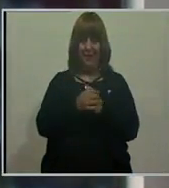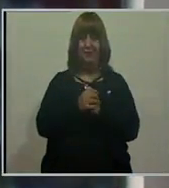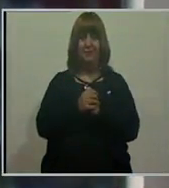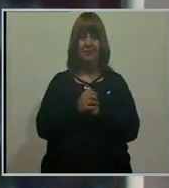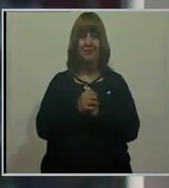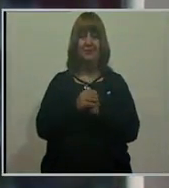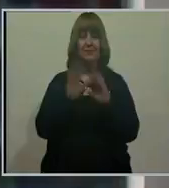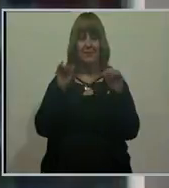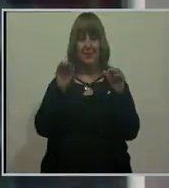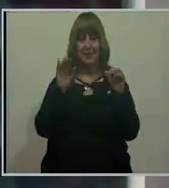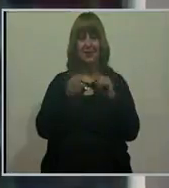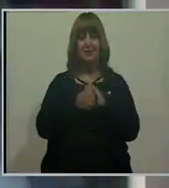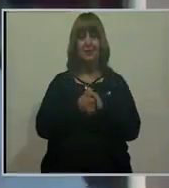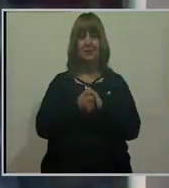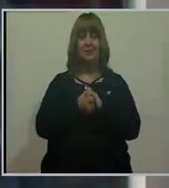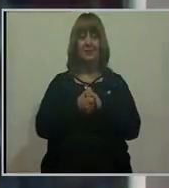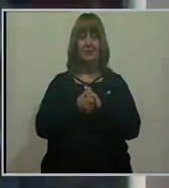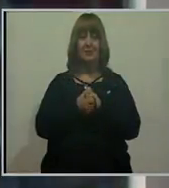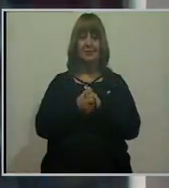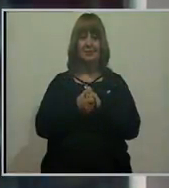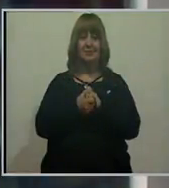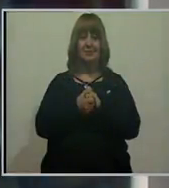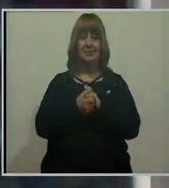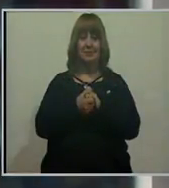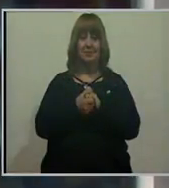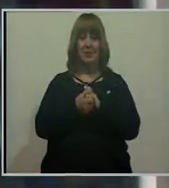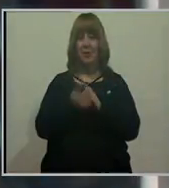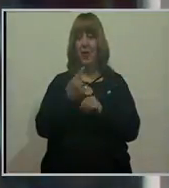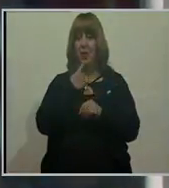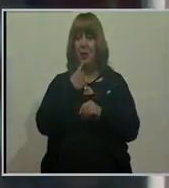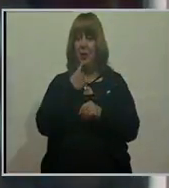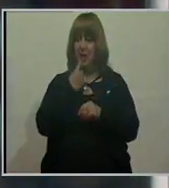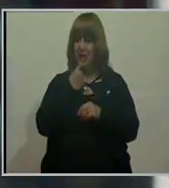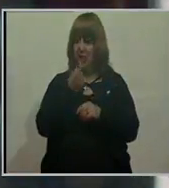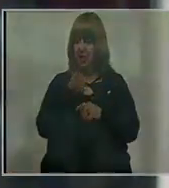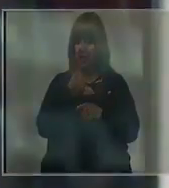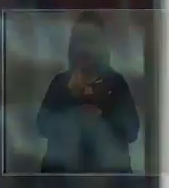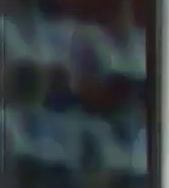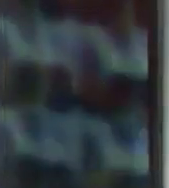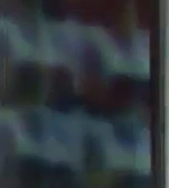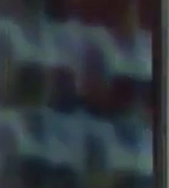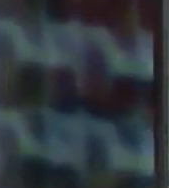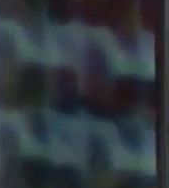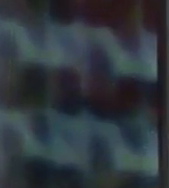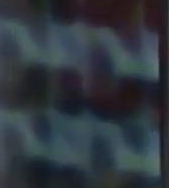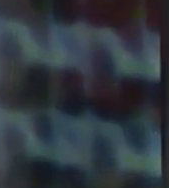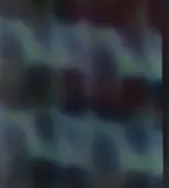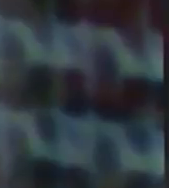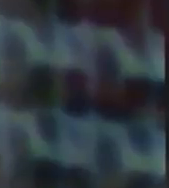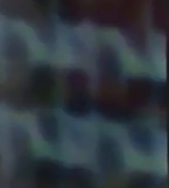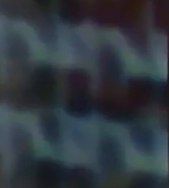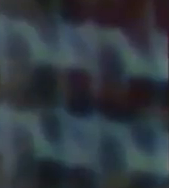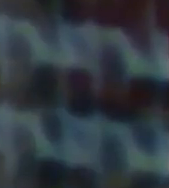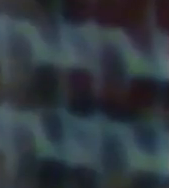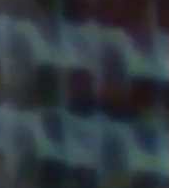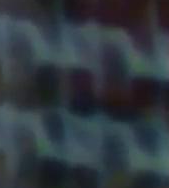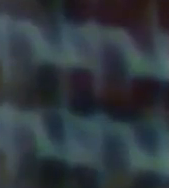Igual, sí, chau. Me deja con la duda, ¿qué quiere que le diga? Chau, hasta mañana. Saludos de Bruno, Chau.